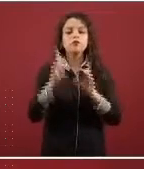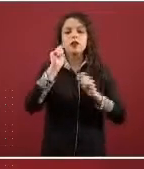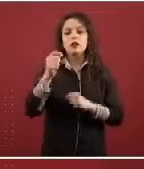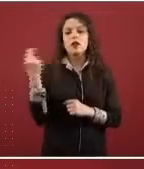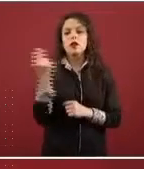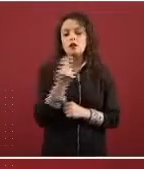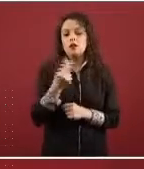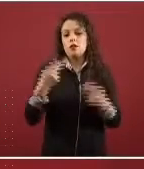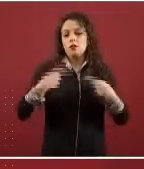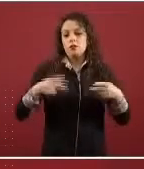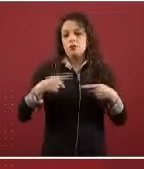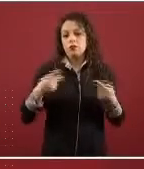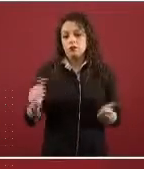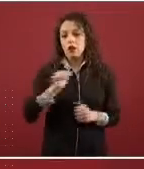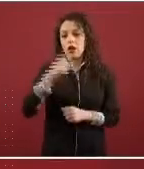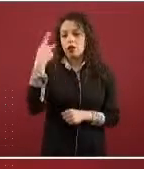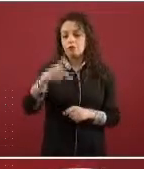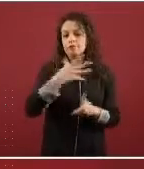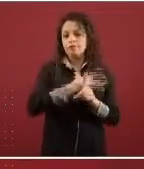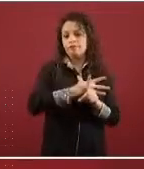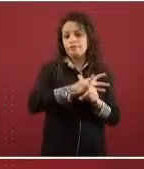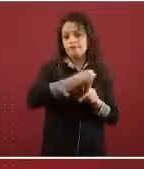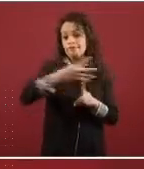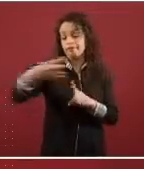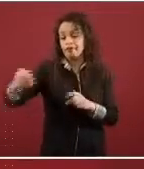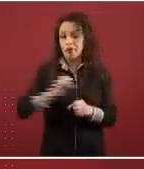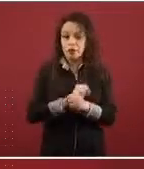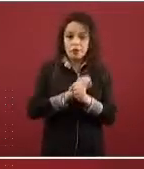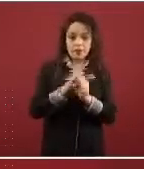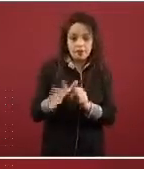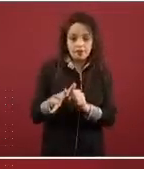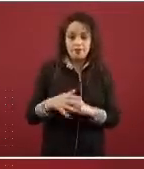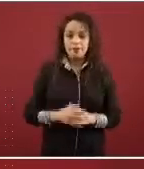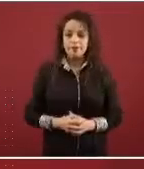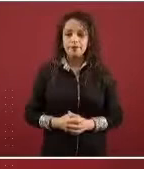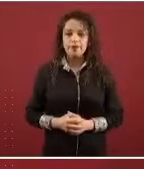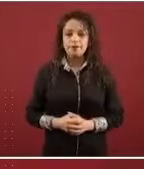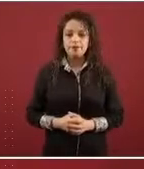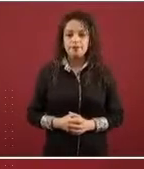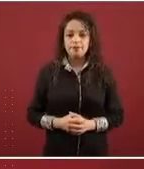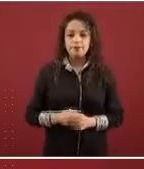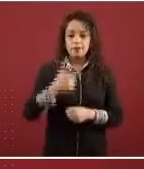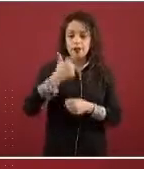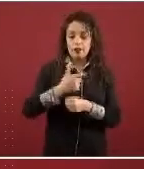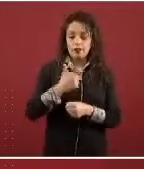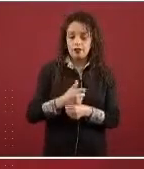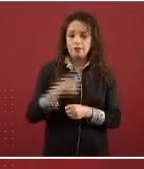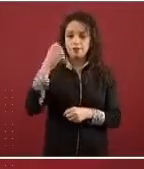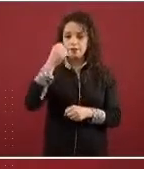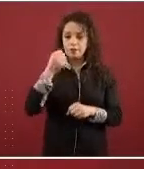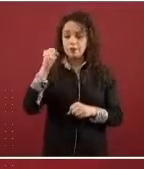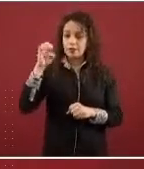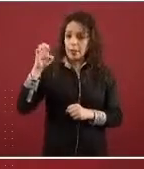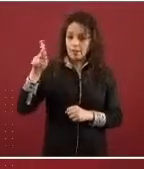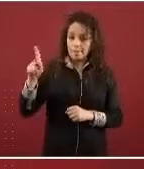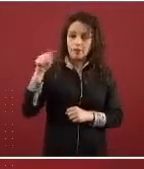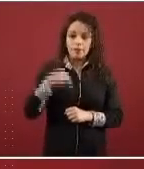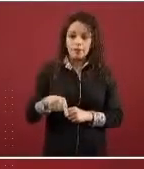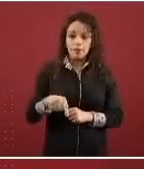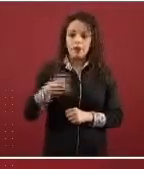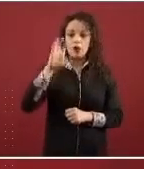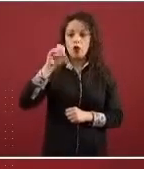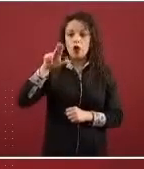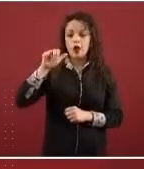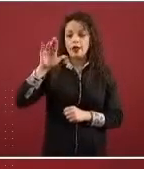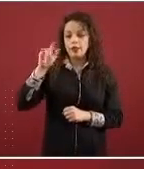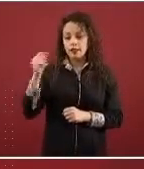médica en función de la pandemia del COVID-19. 7. A la Secretaría de Educación Pública, CONACYT,